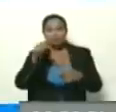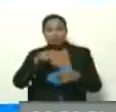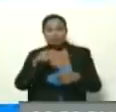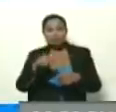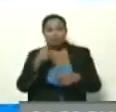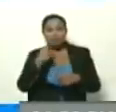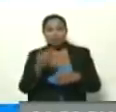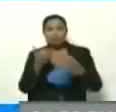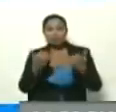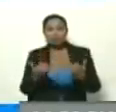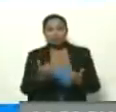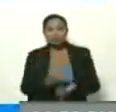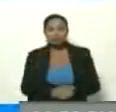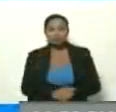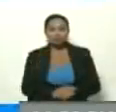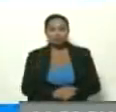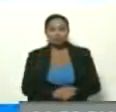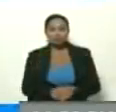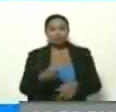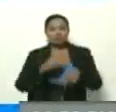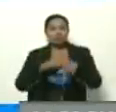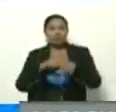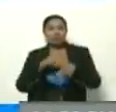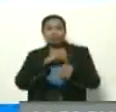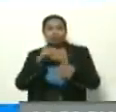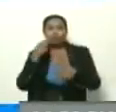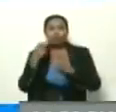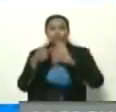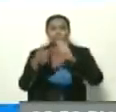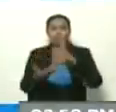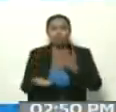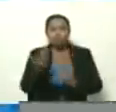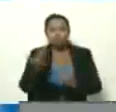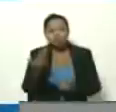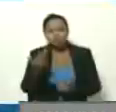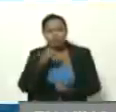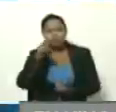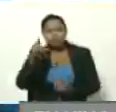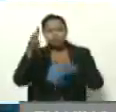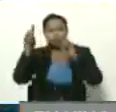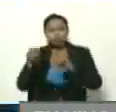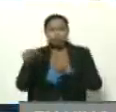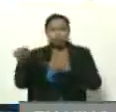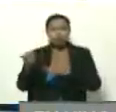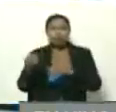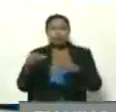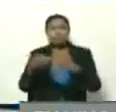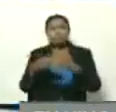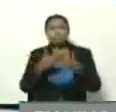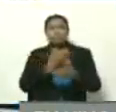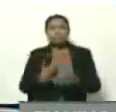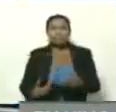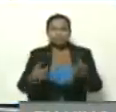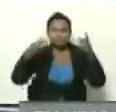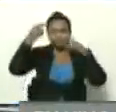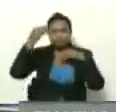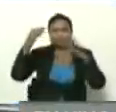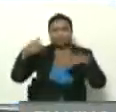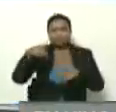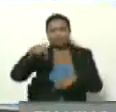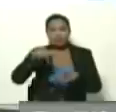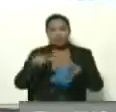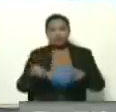que dijo. El tiempo nos ha demostrado lo importante que fue esa decisión del comandante Chávez de venirse acá.